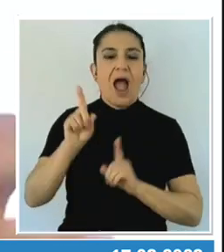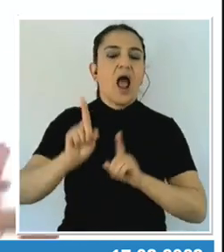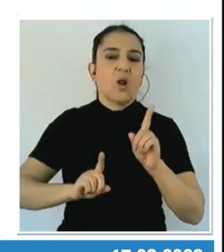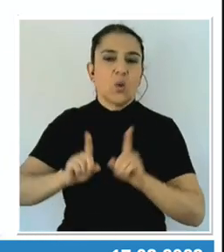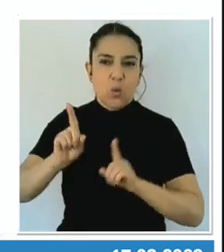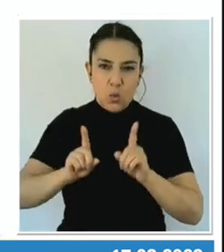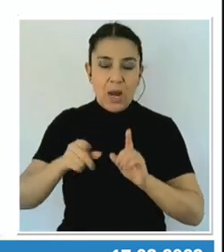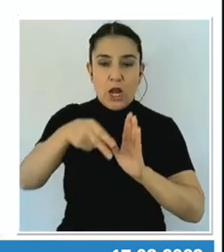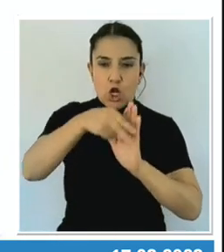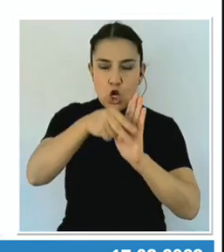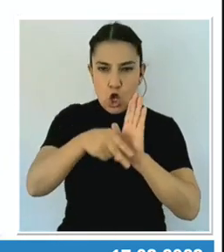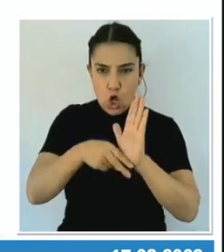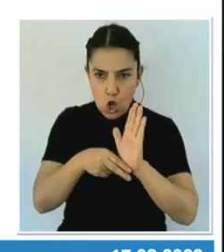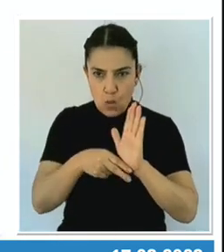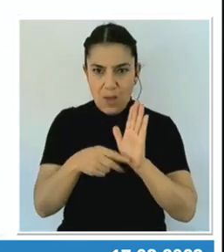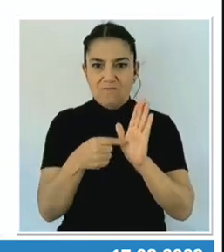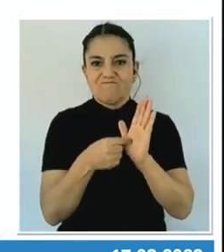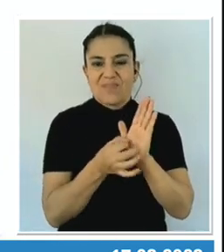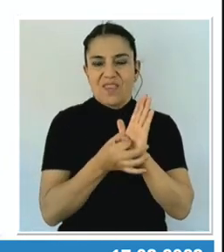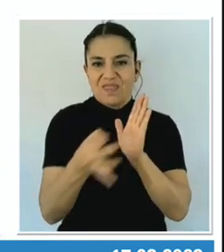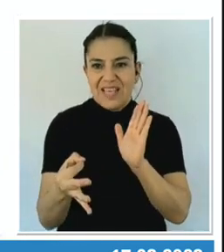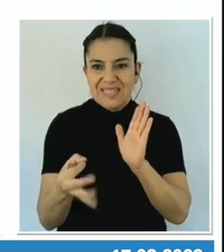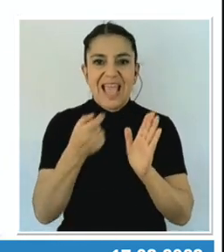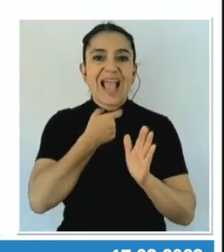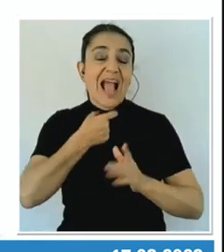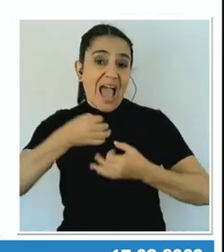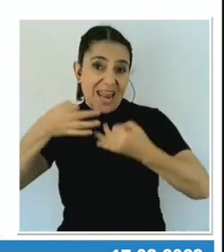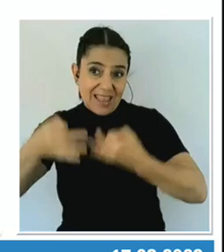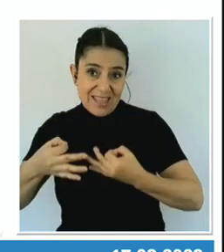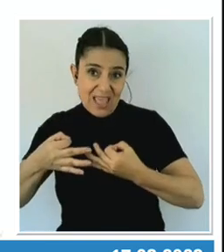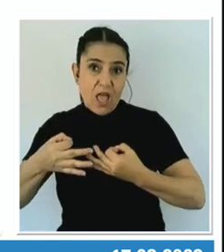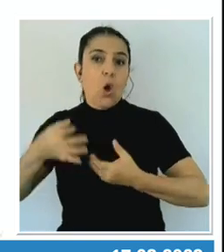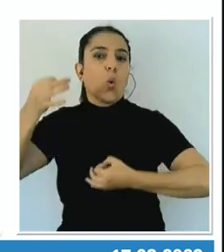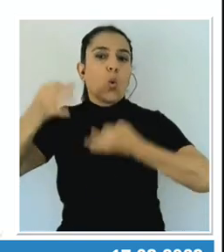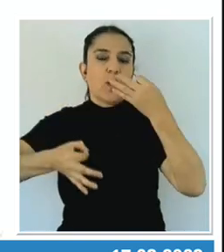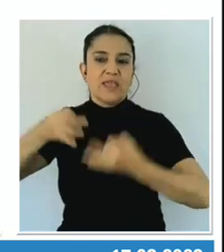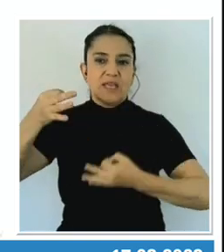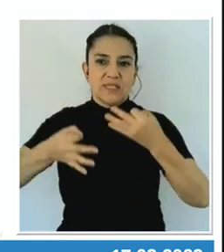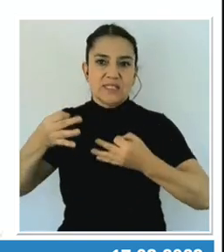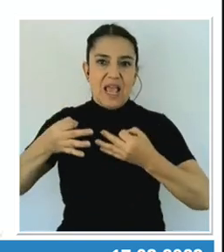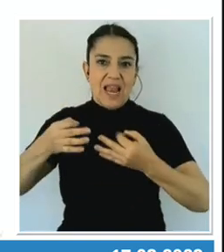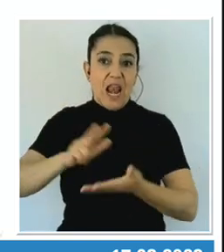normas que se refieren a las garantías judiciales de la Convención Americana.